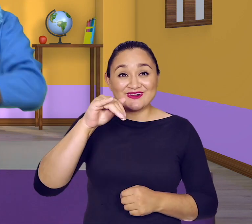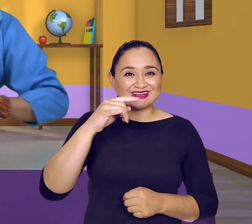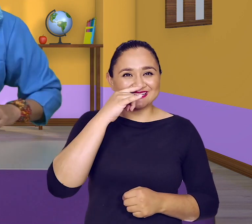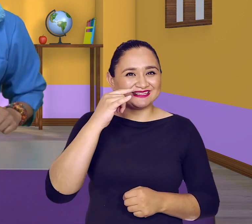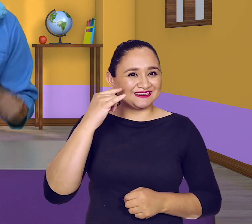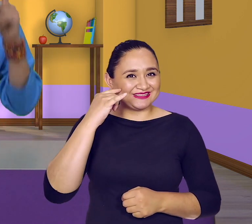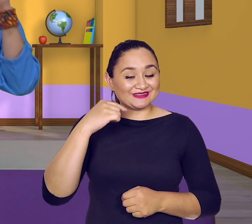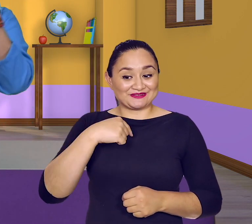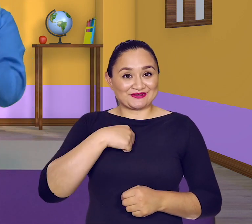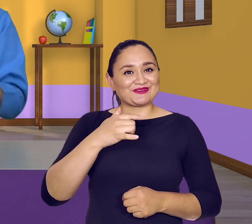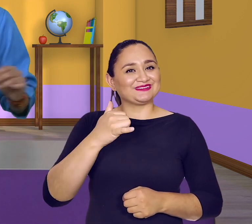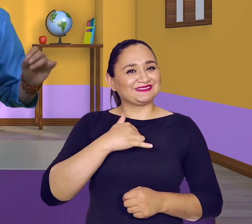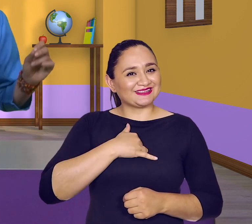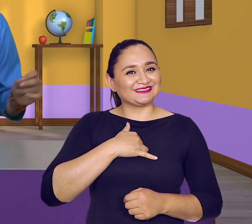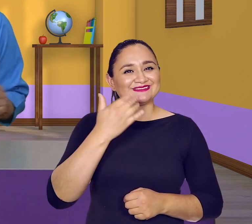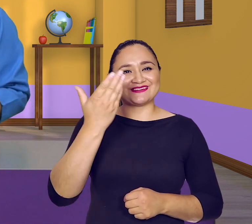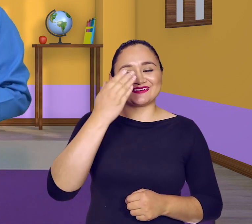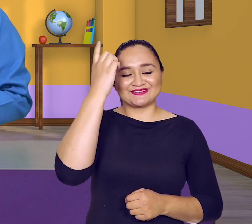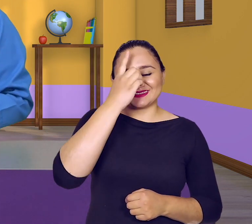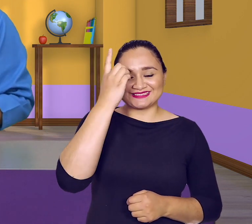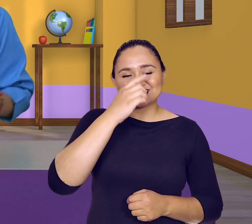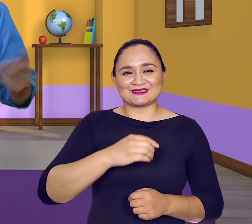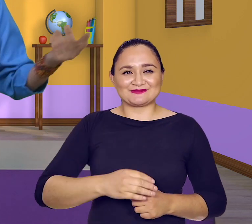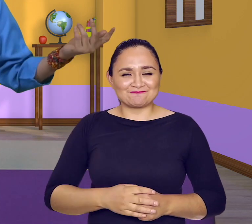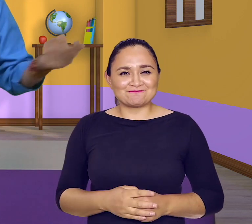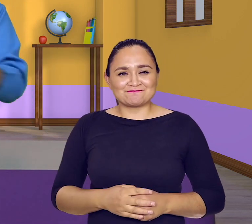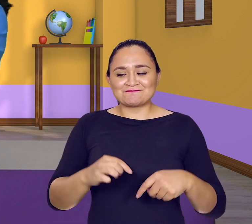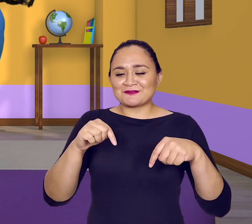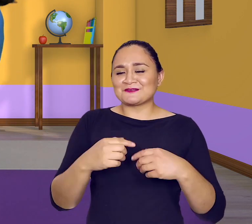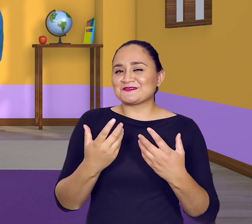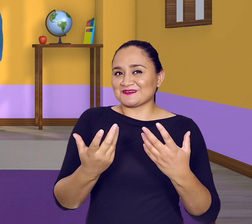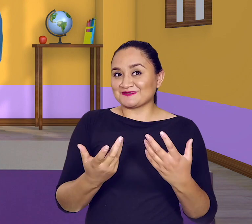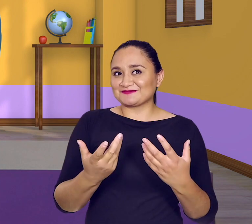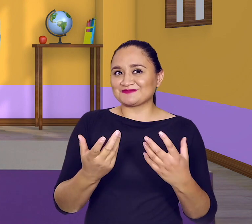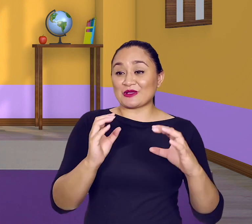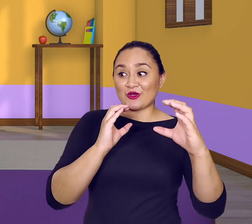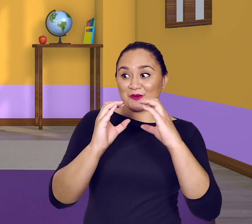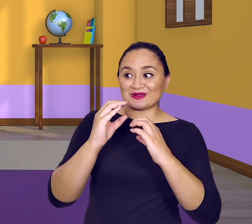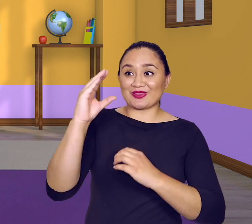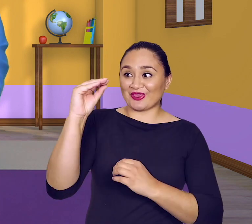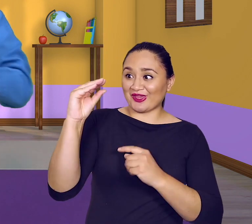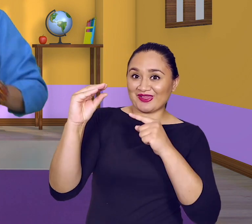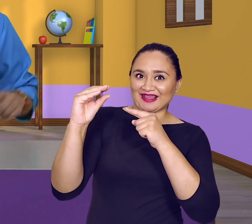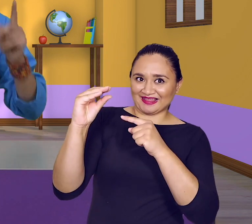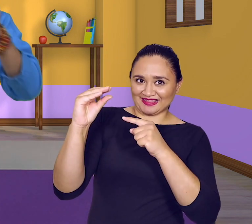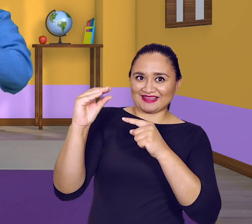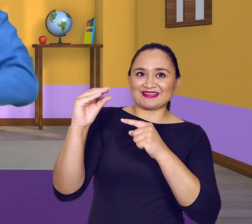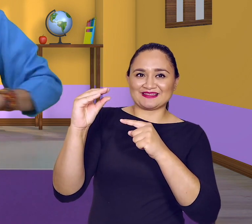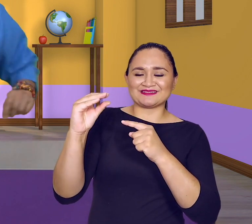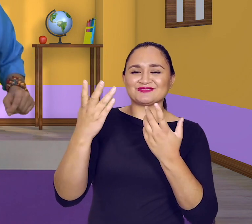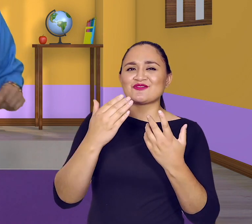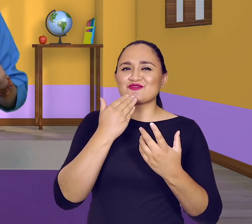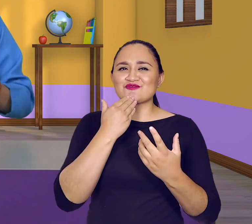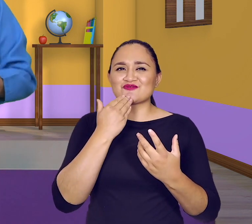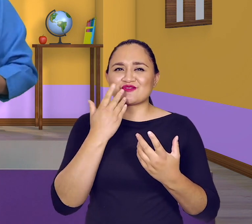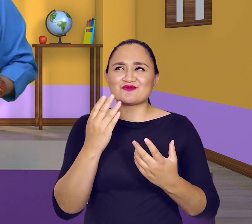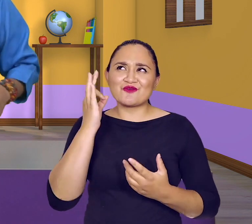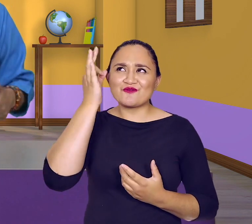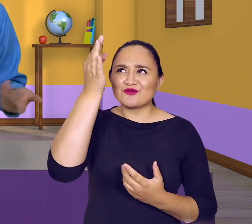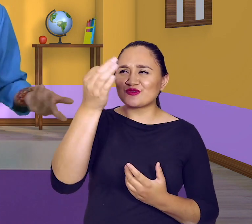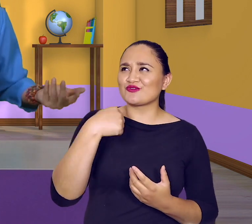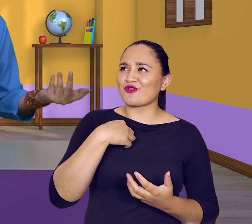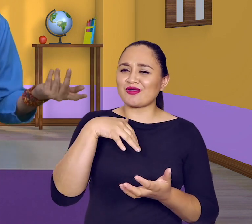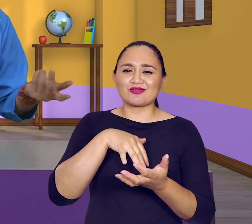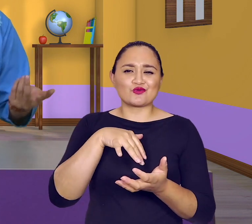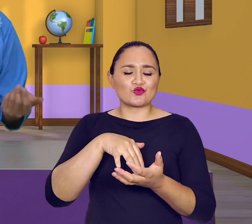hola chicos soy la propia diana estamos conversando con claudia serie son sobre las varias posibilidades de